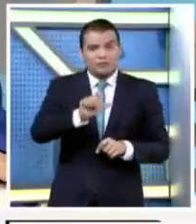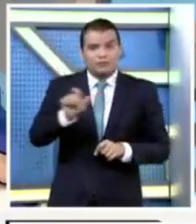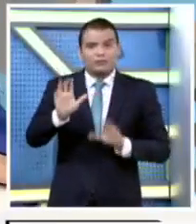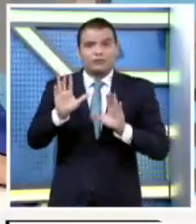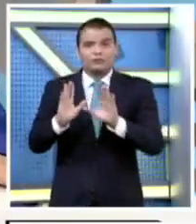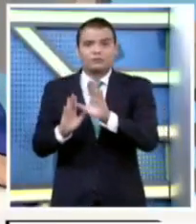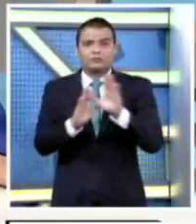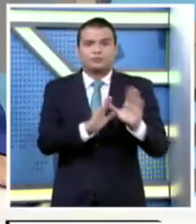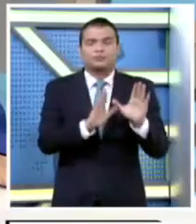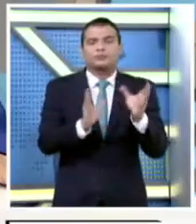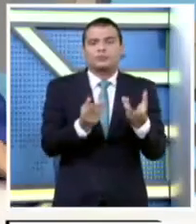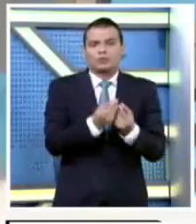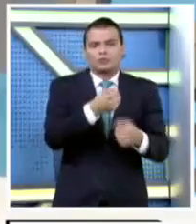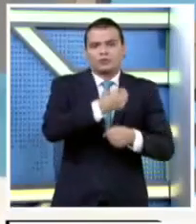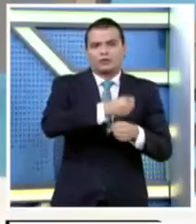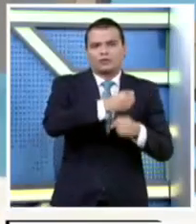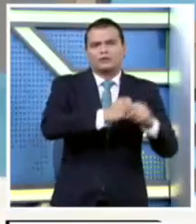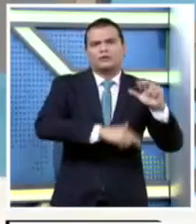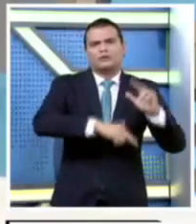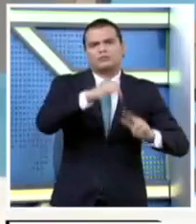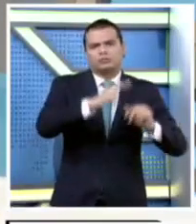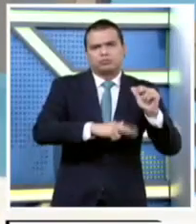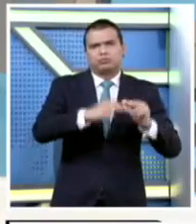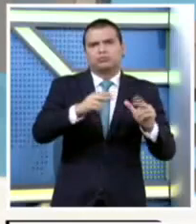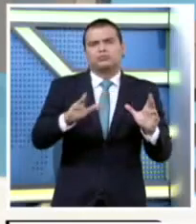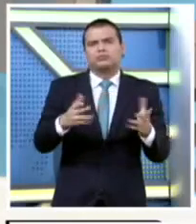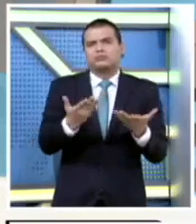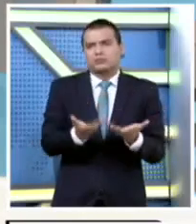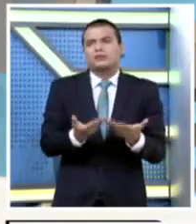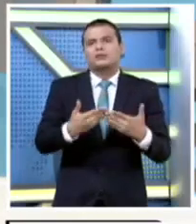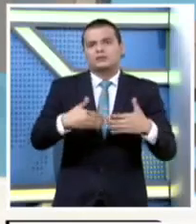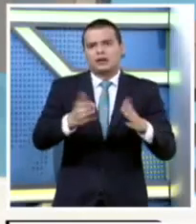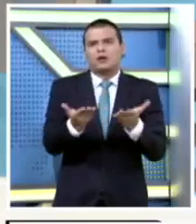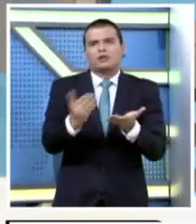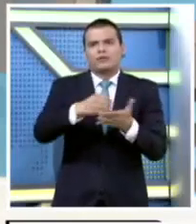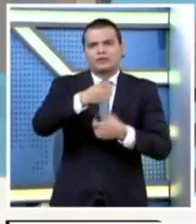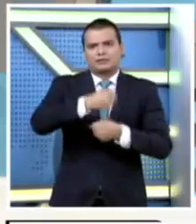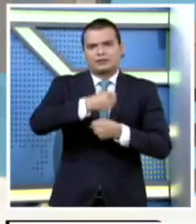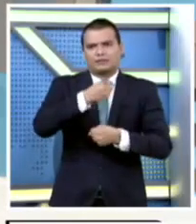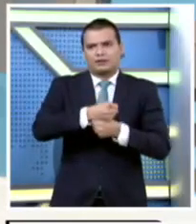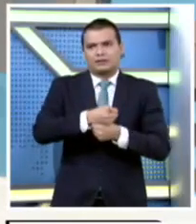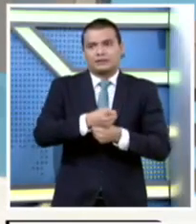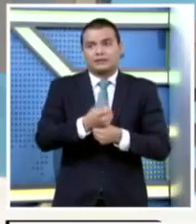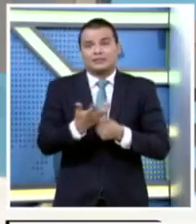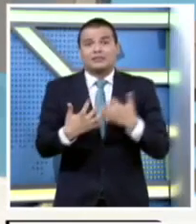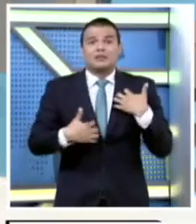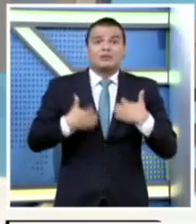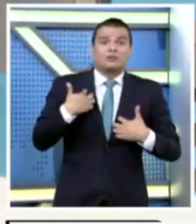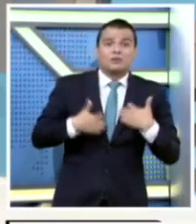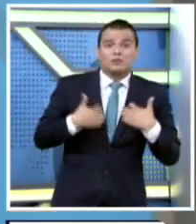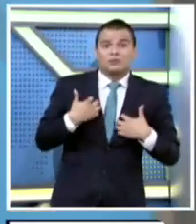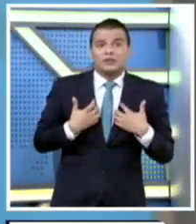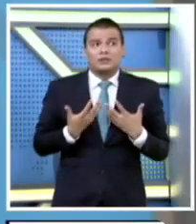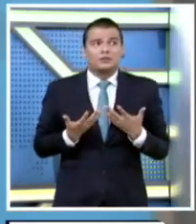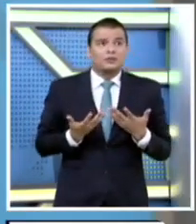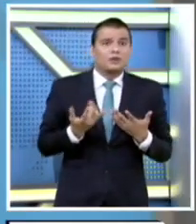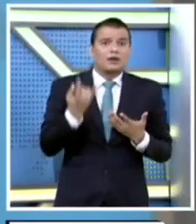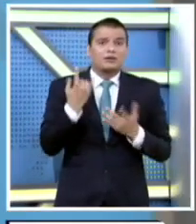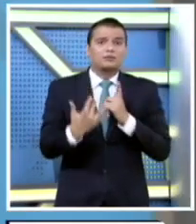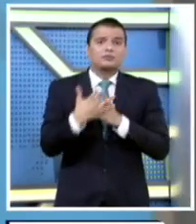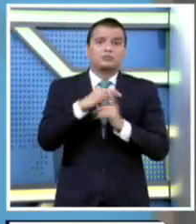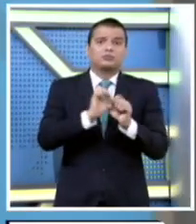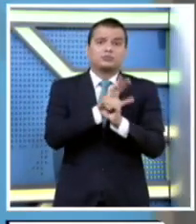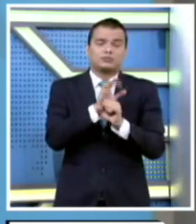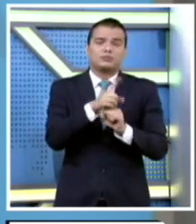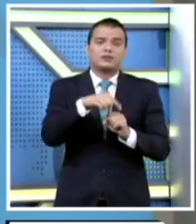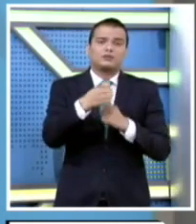y constructores volvieron a su trabajo en las obras pese al miedo de contagiarse con el COVID-19. Desde esta parte de la